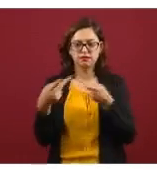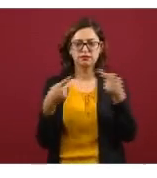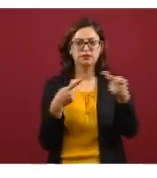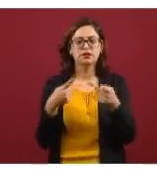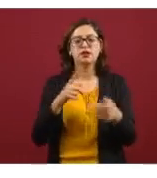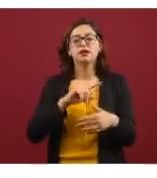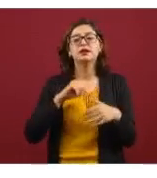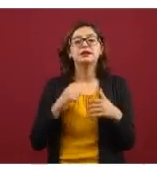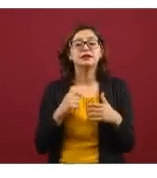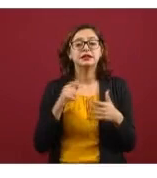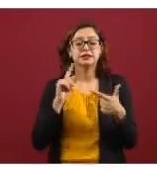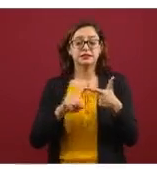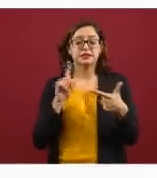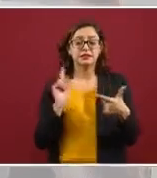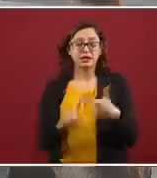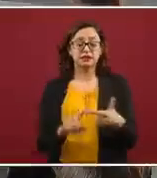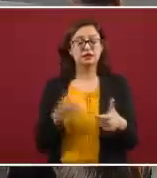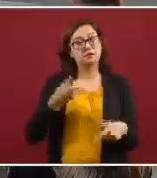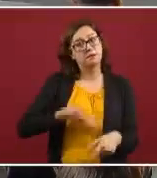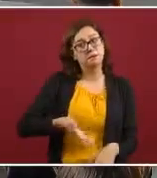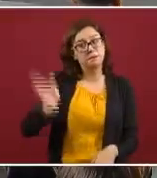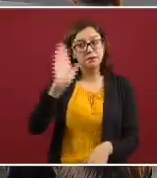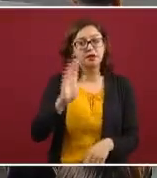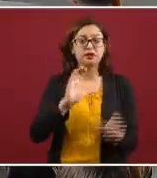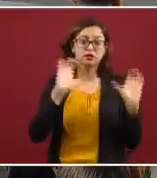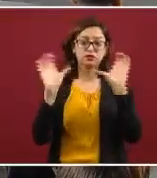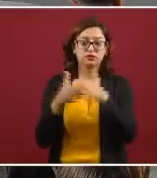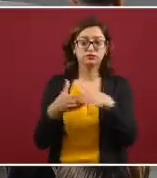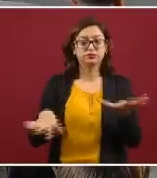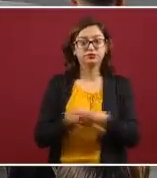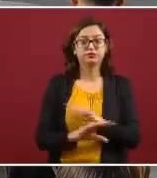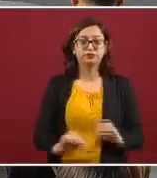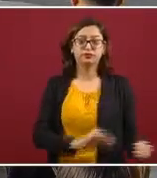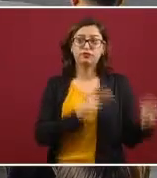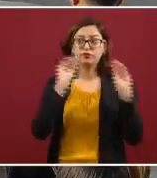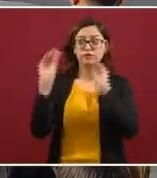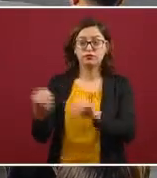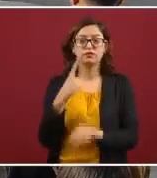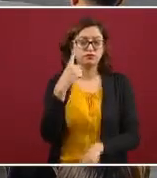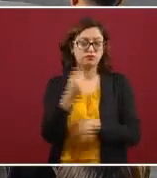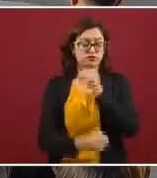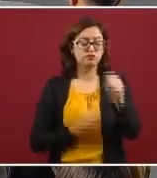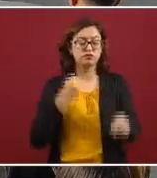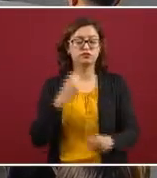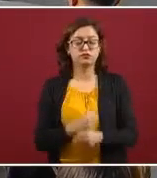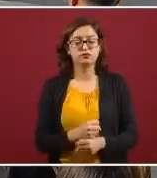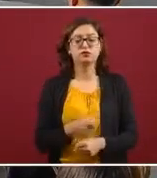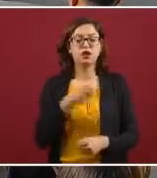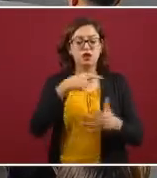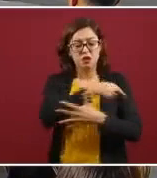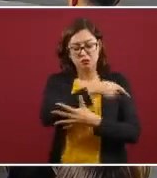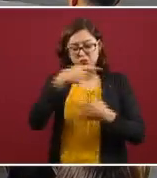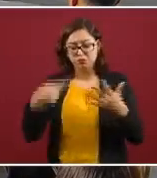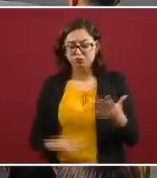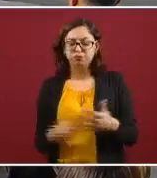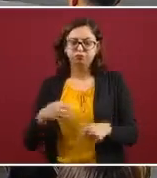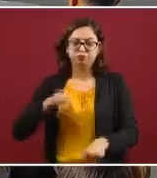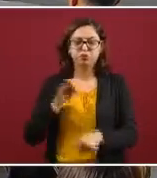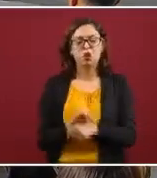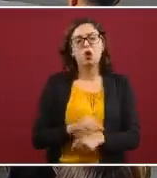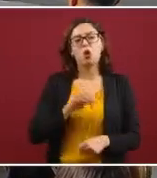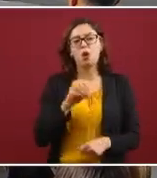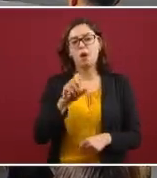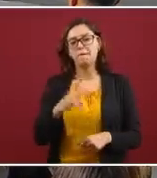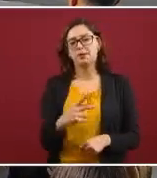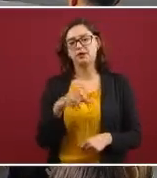que tardará un año. Este proceso es avalado por la OPS. La siguiente, por favor. El Plan